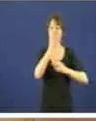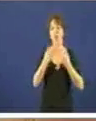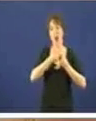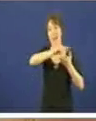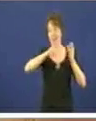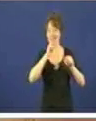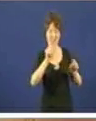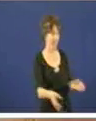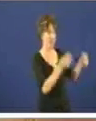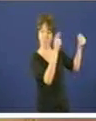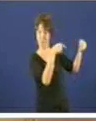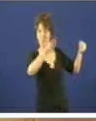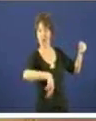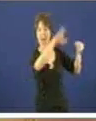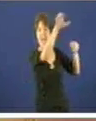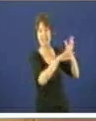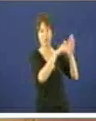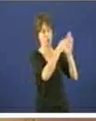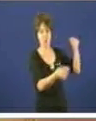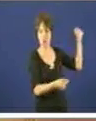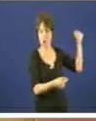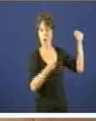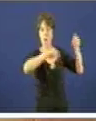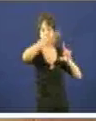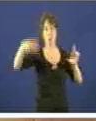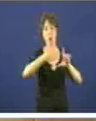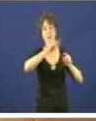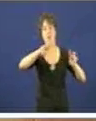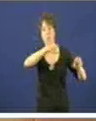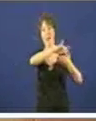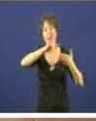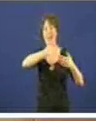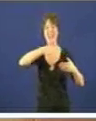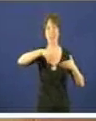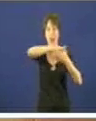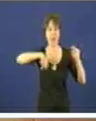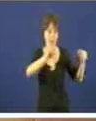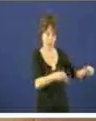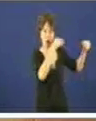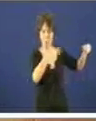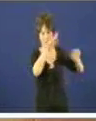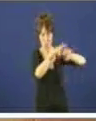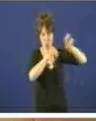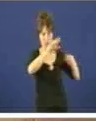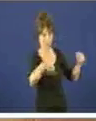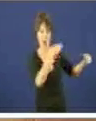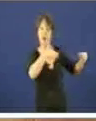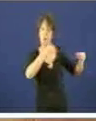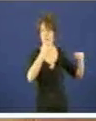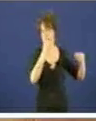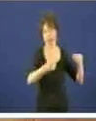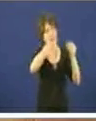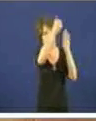Feijó. Estes. Están na página web de Nova Caixa Galicia. Busque PDF. Pode coller o menú de procura e